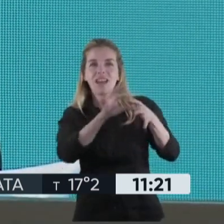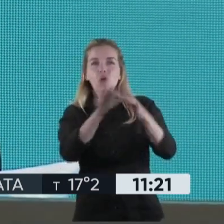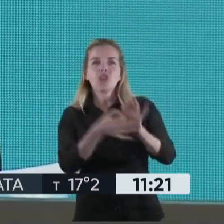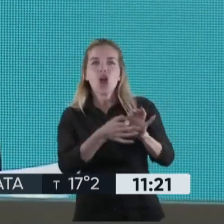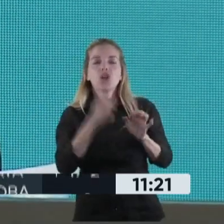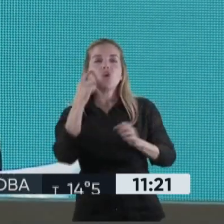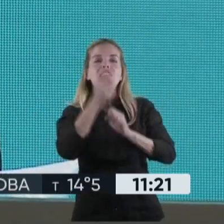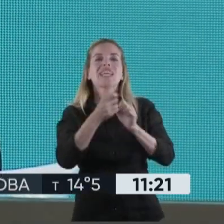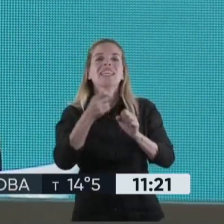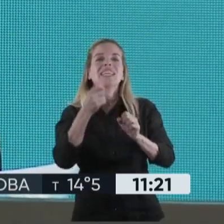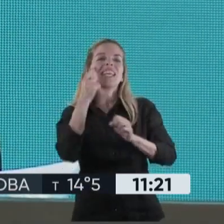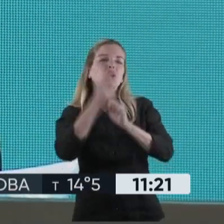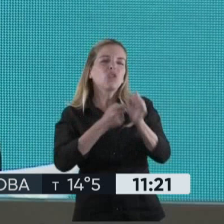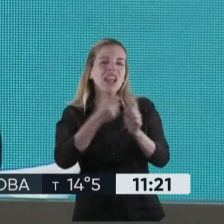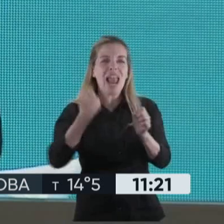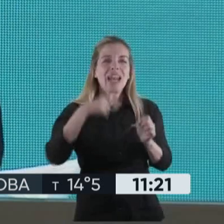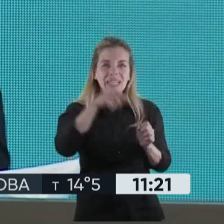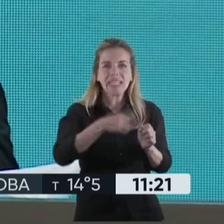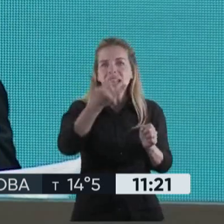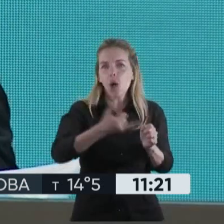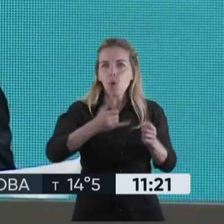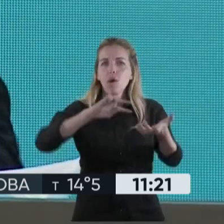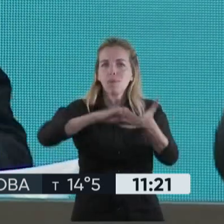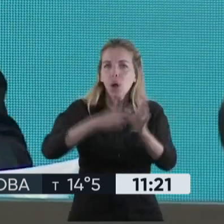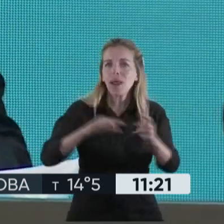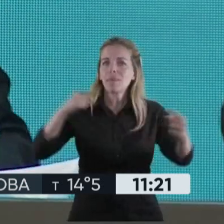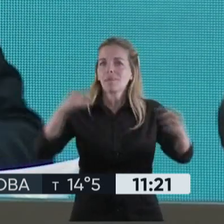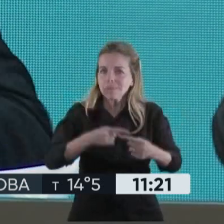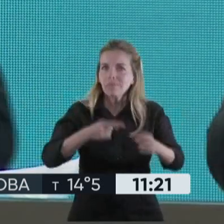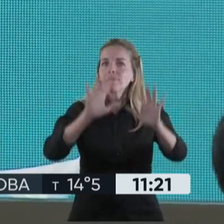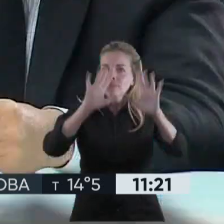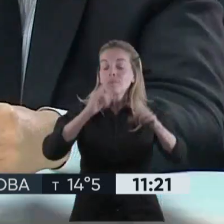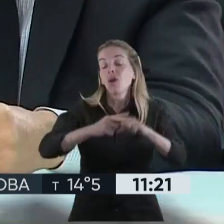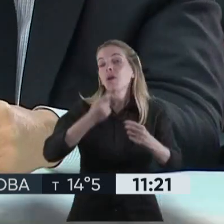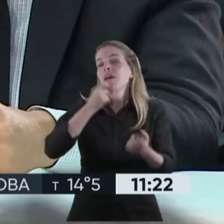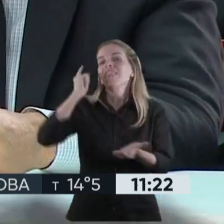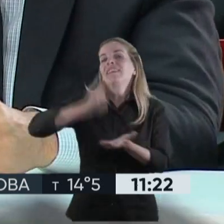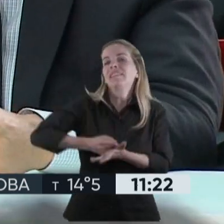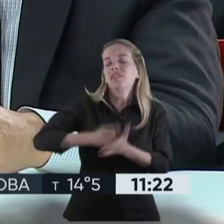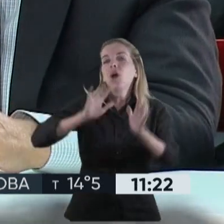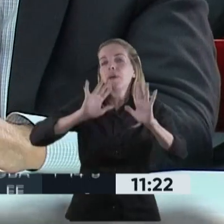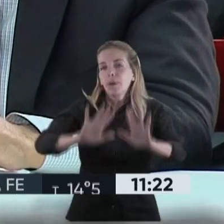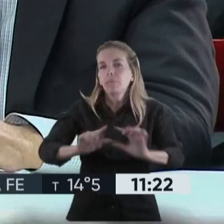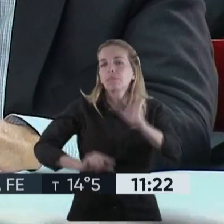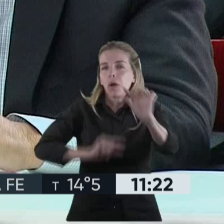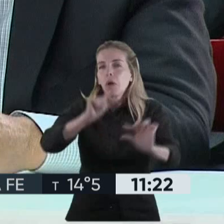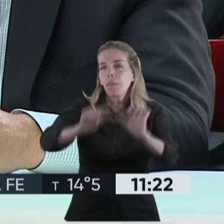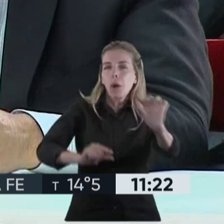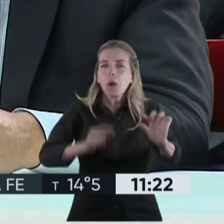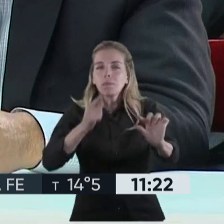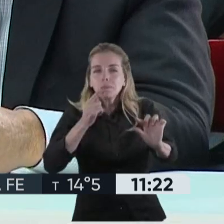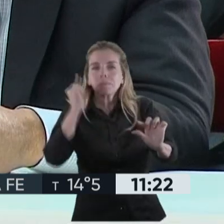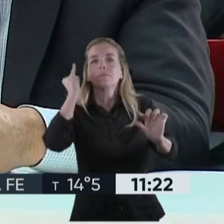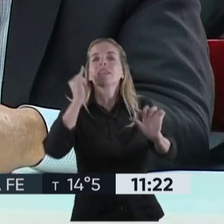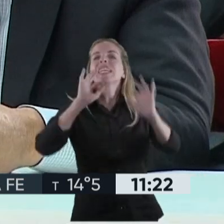Argentina hemos tenido puntos difíciles por las medidas que hemos tenido que tomar en esta transición, pero hemos ido identificando los